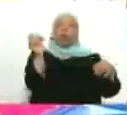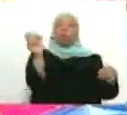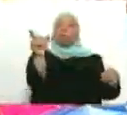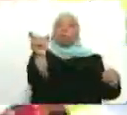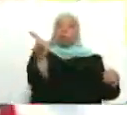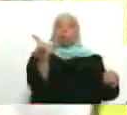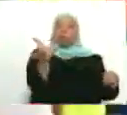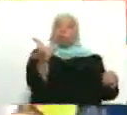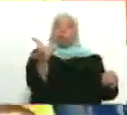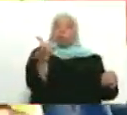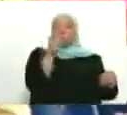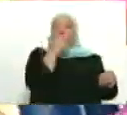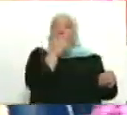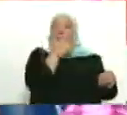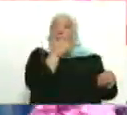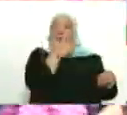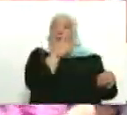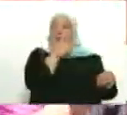de Venezuela,